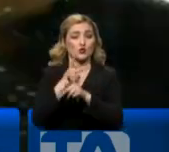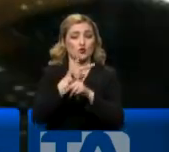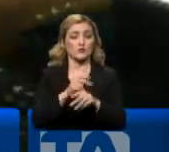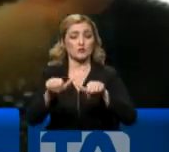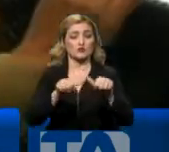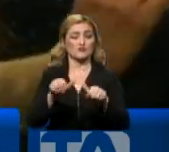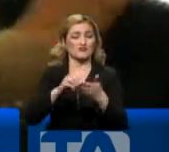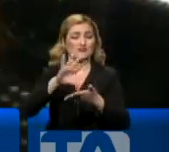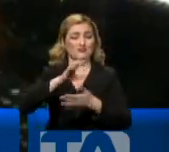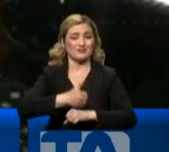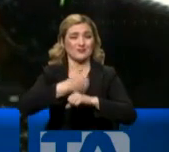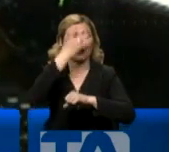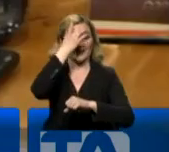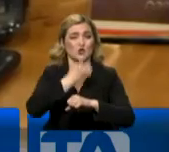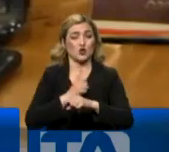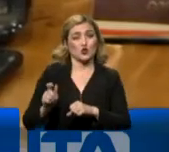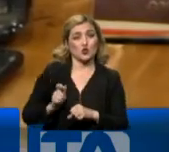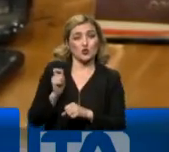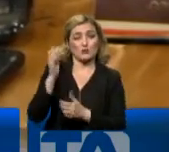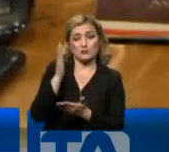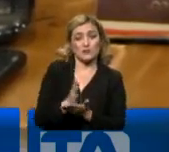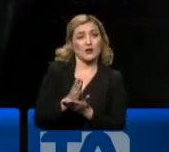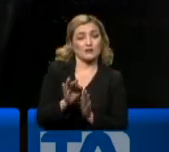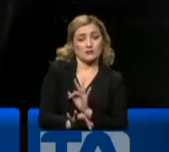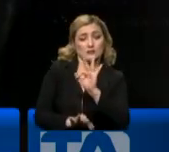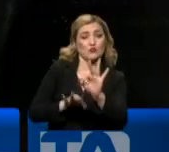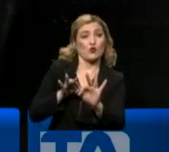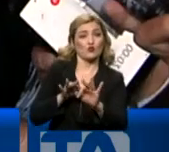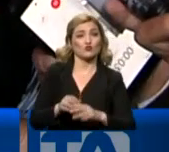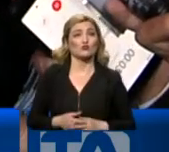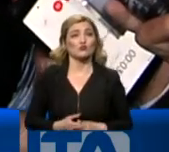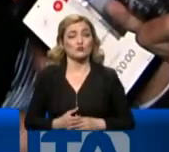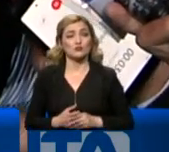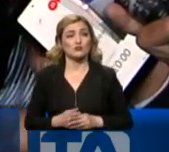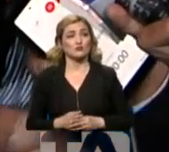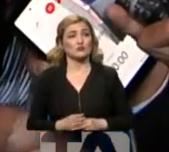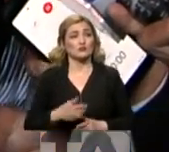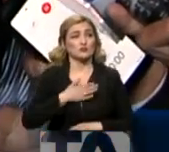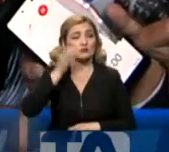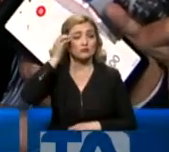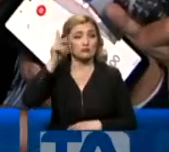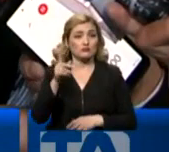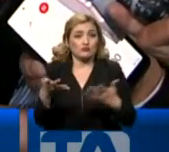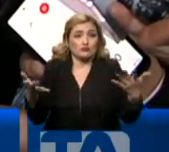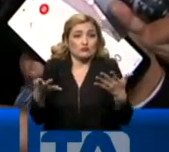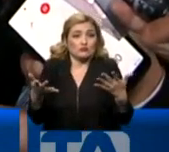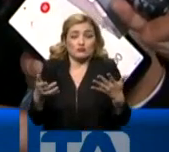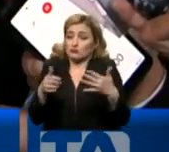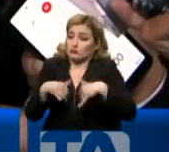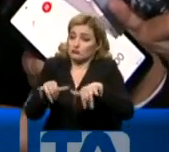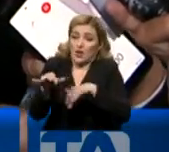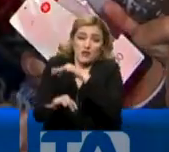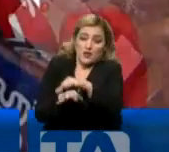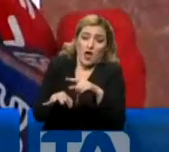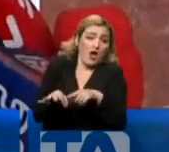Legislatura decidió retirarles el sueldo y principalizar a sus alternos. Hoy, en mi opinión, simplemente tenemos que hacer la ratificación en